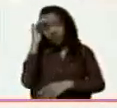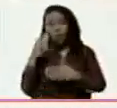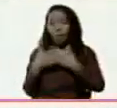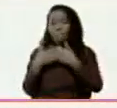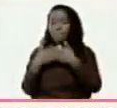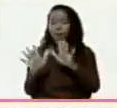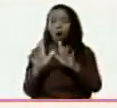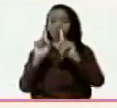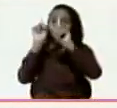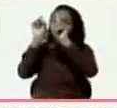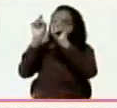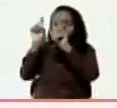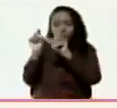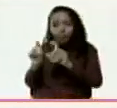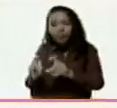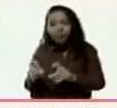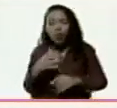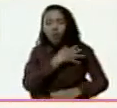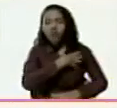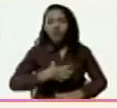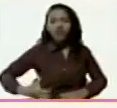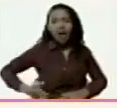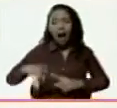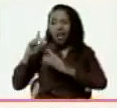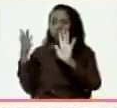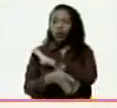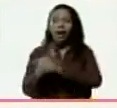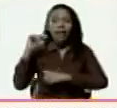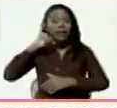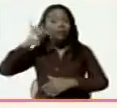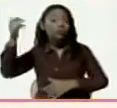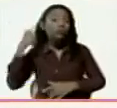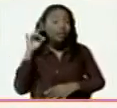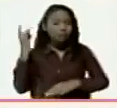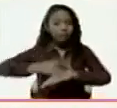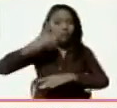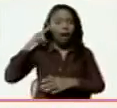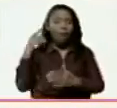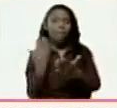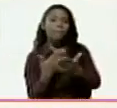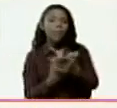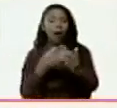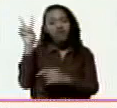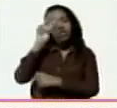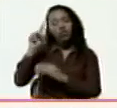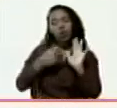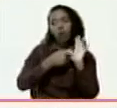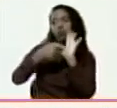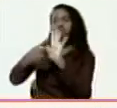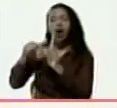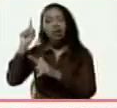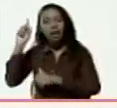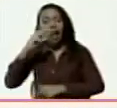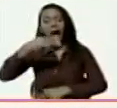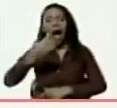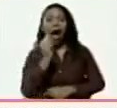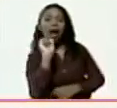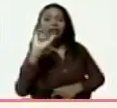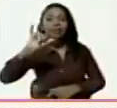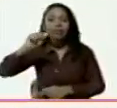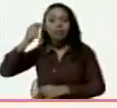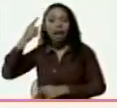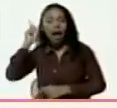examen preliminar sobre este esta denuncia grave denuncia que ha presentado venezuela en la haya ya